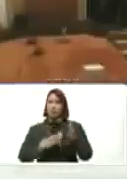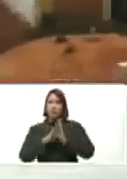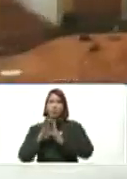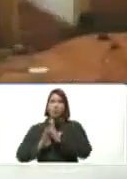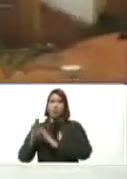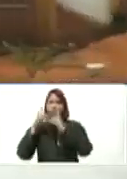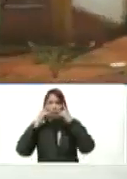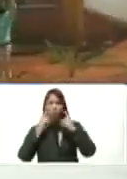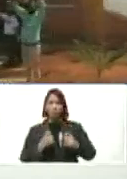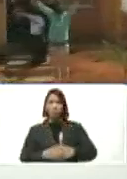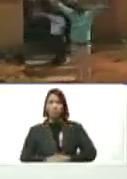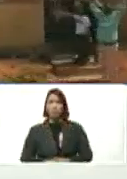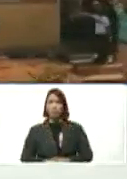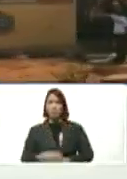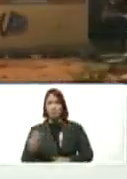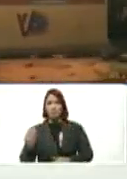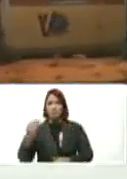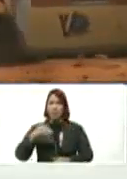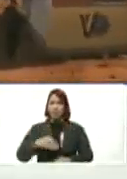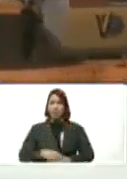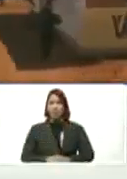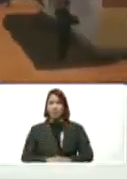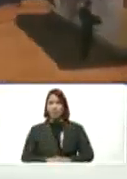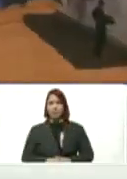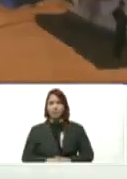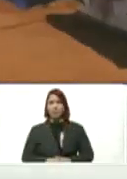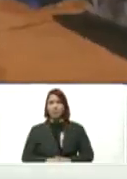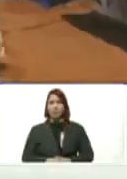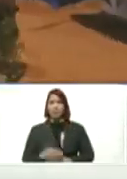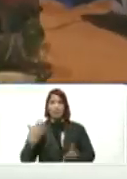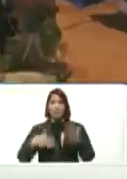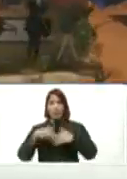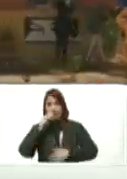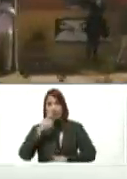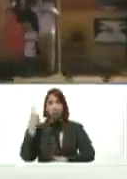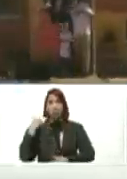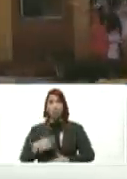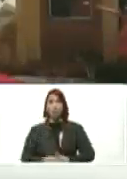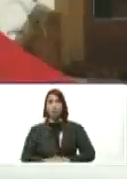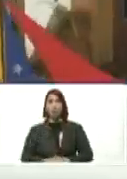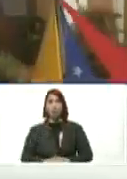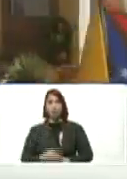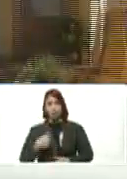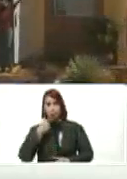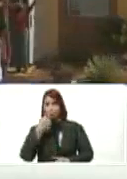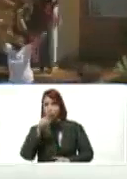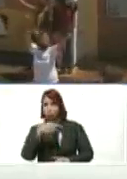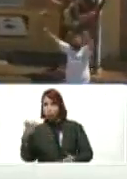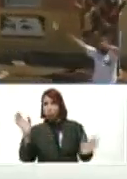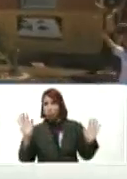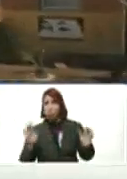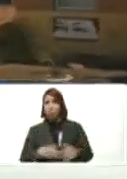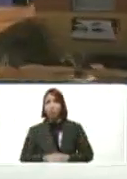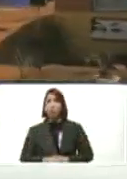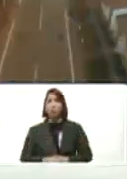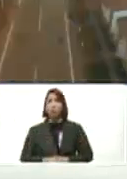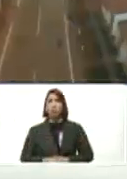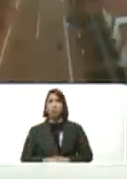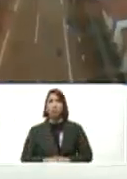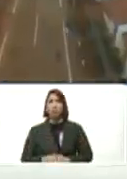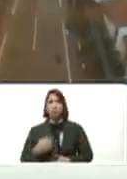emprendimiento, aún más. Ya hace un año yo les dije, o no les dije, ay,